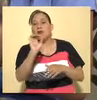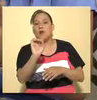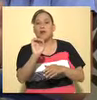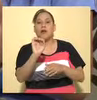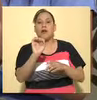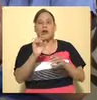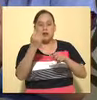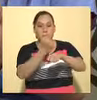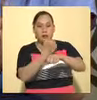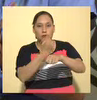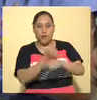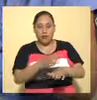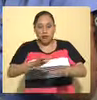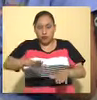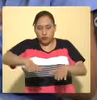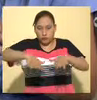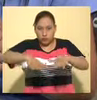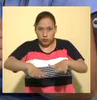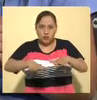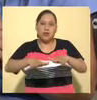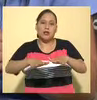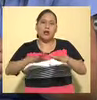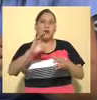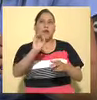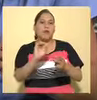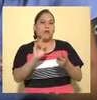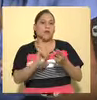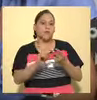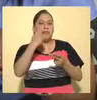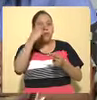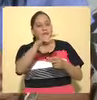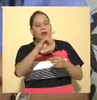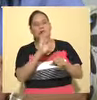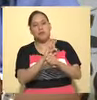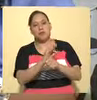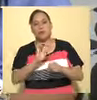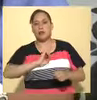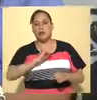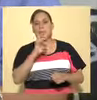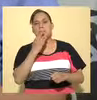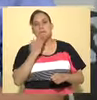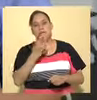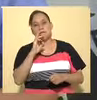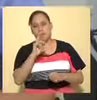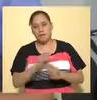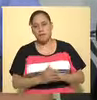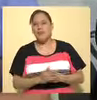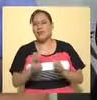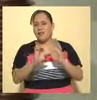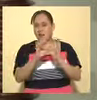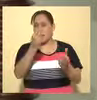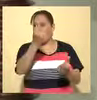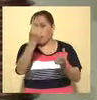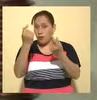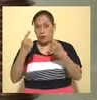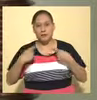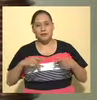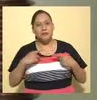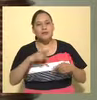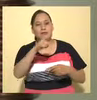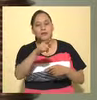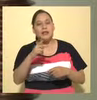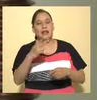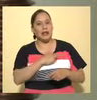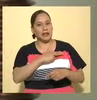con el calzado, uh-huh, también. Modificamos el calzado para que tenga un buen entrenamiento. Y, por ejemplo, hay personas, antes de que lleguen a este tipo